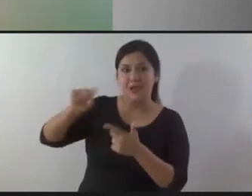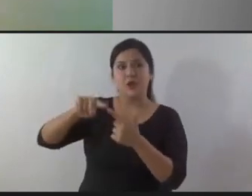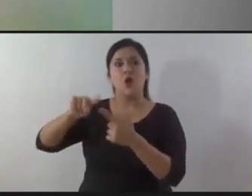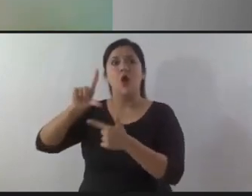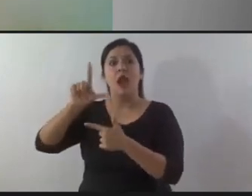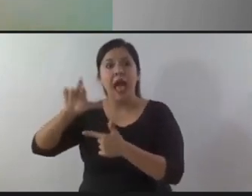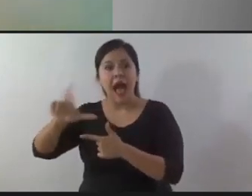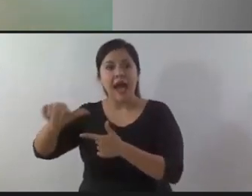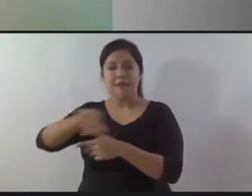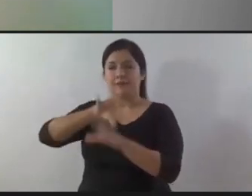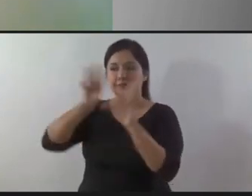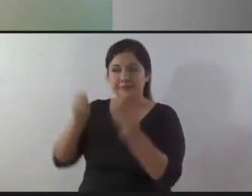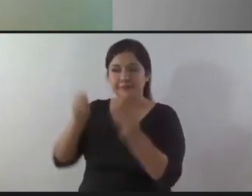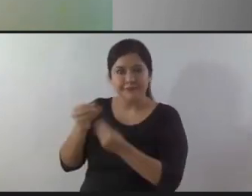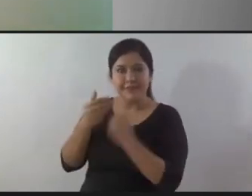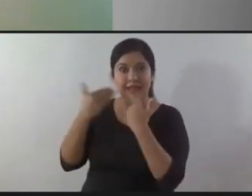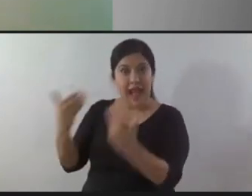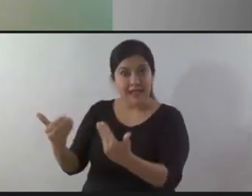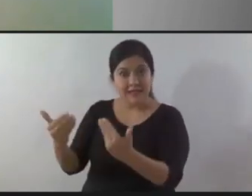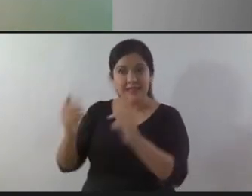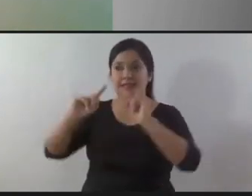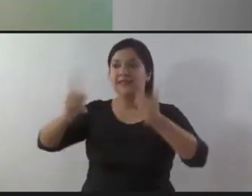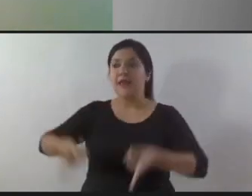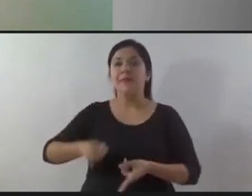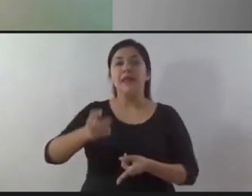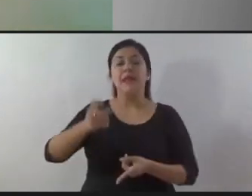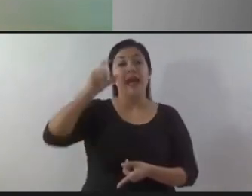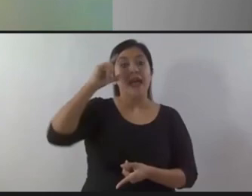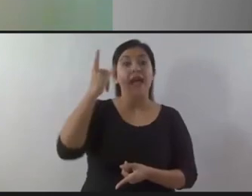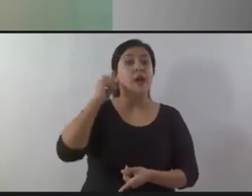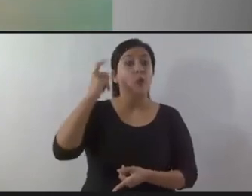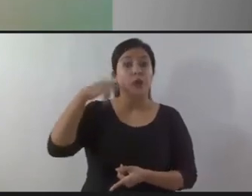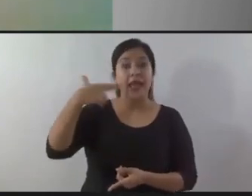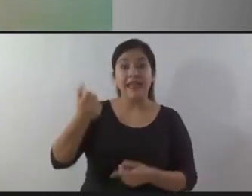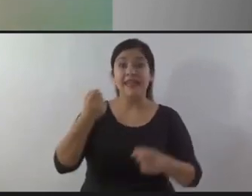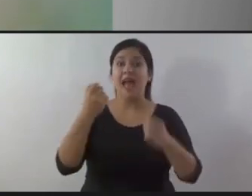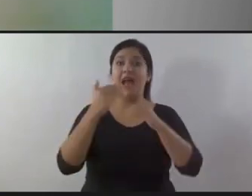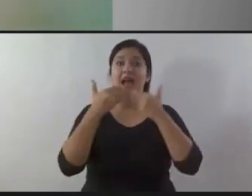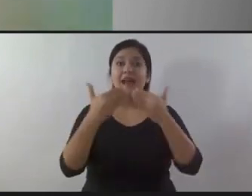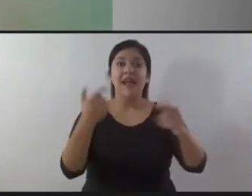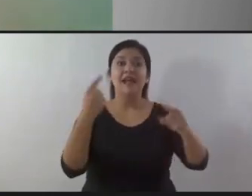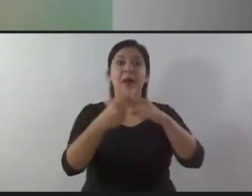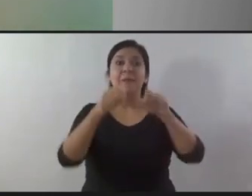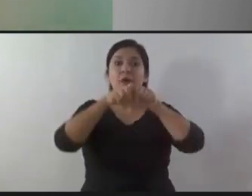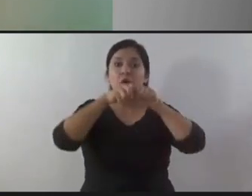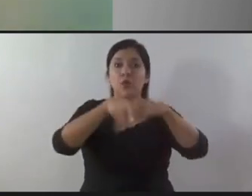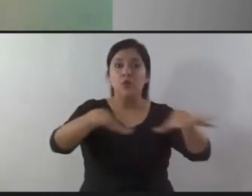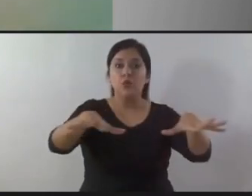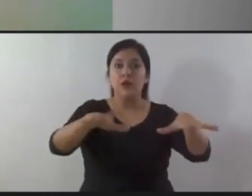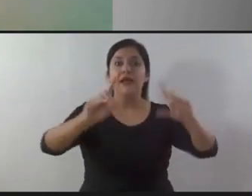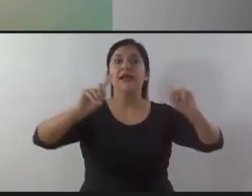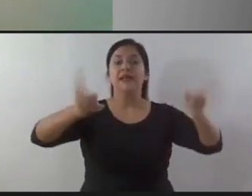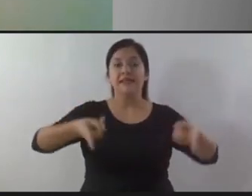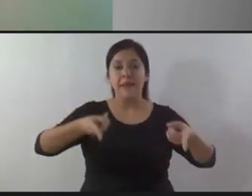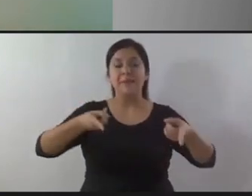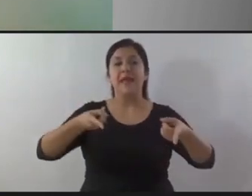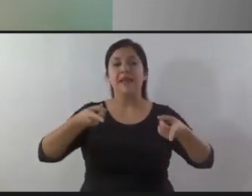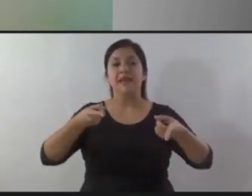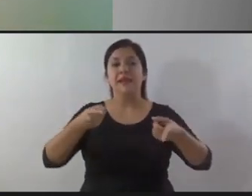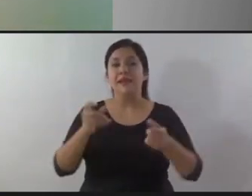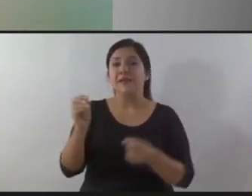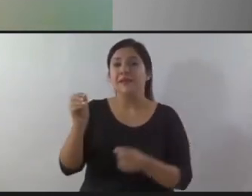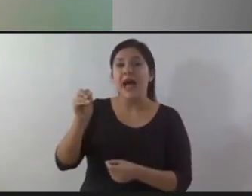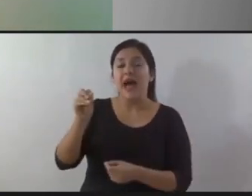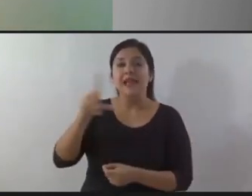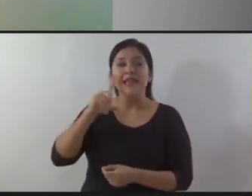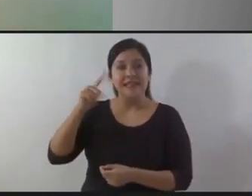Fernández Romero. También agradecemos a Eugenia Napios por la difusión y por la constatación de la accesibilidad, agradecemos a